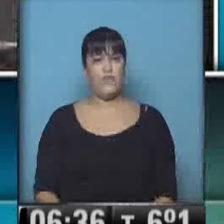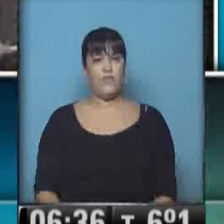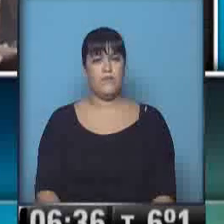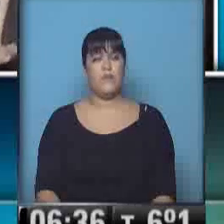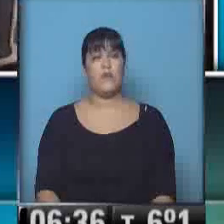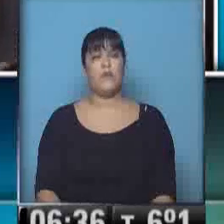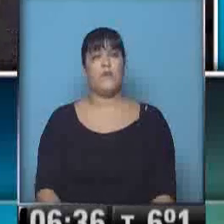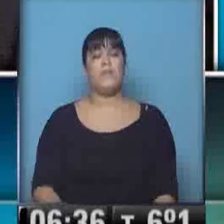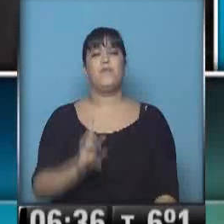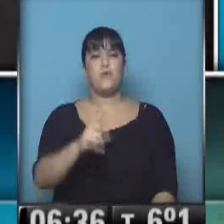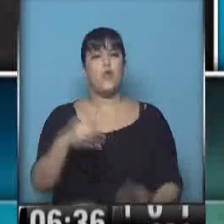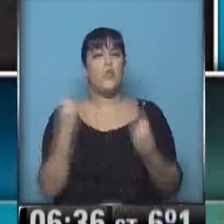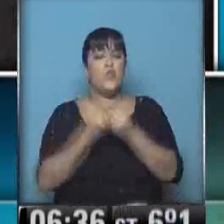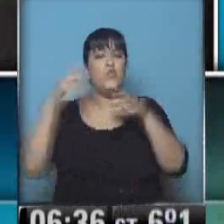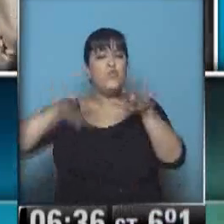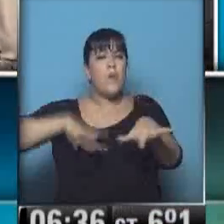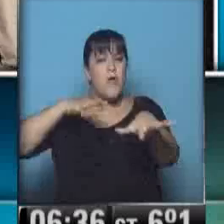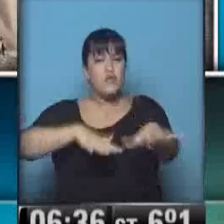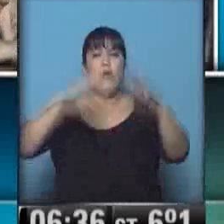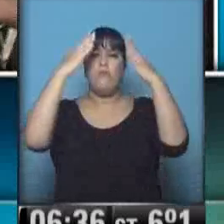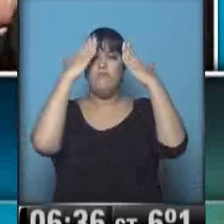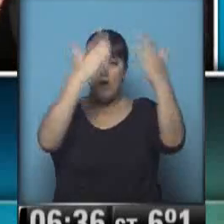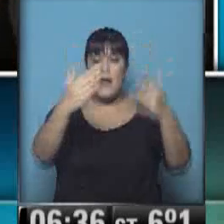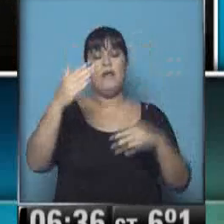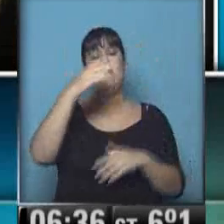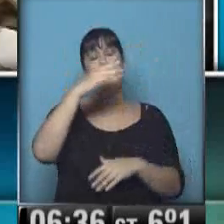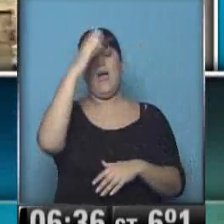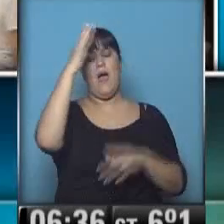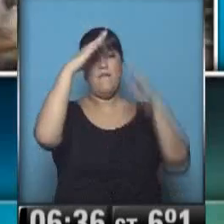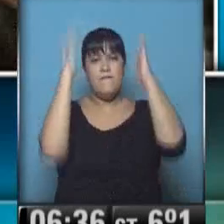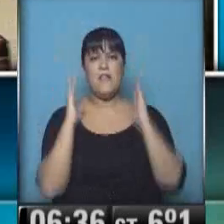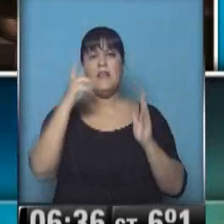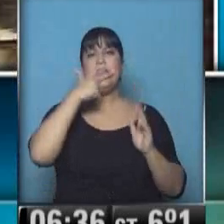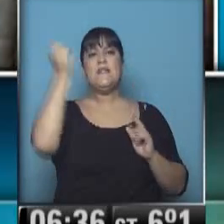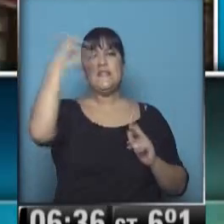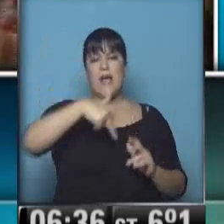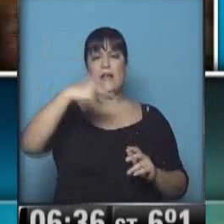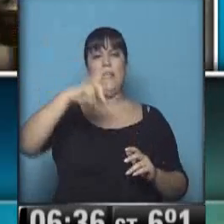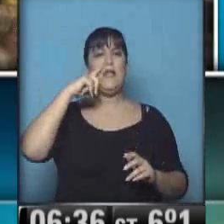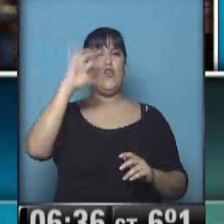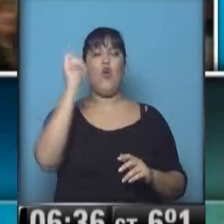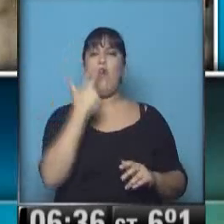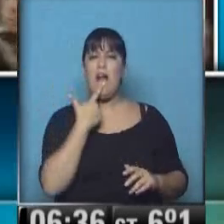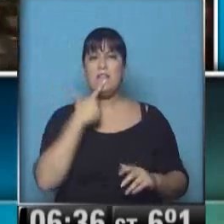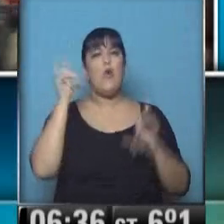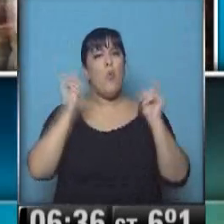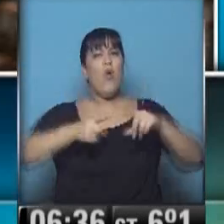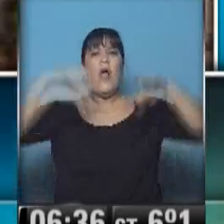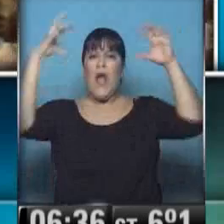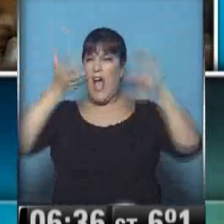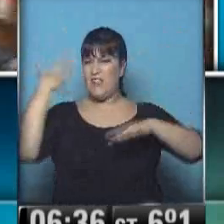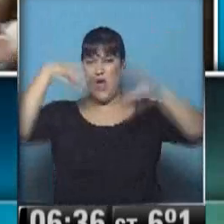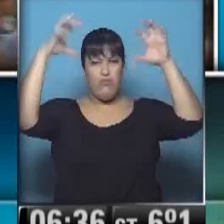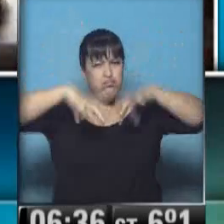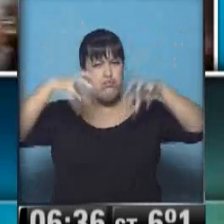Una multitud veneró a la Virgen de San Nicolás. Miles de peregrinos de todo el país desafiaron las inclemencias del tiempo y